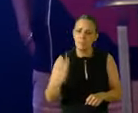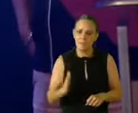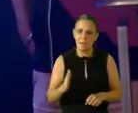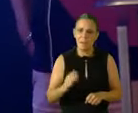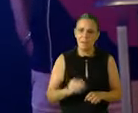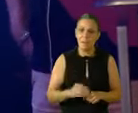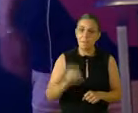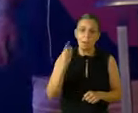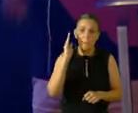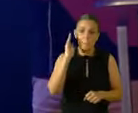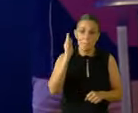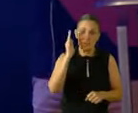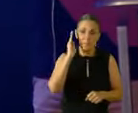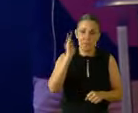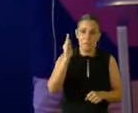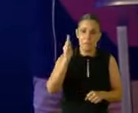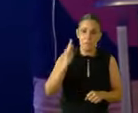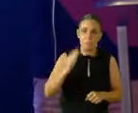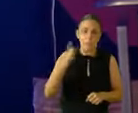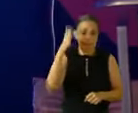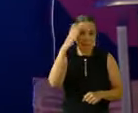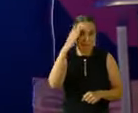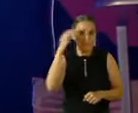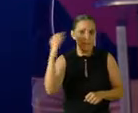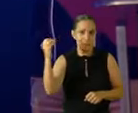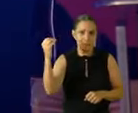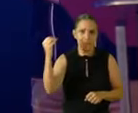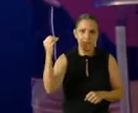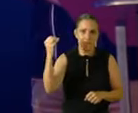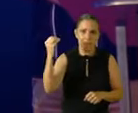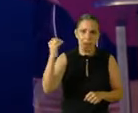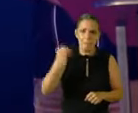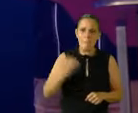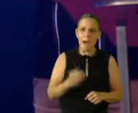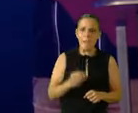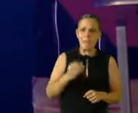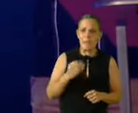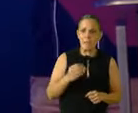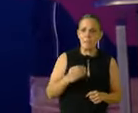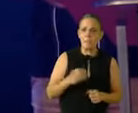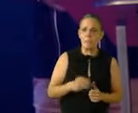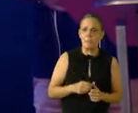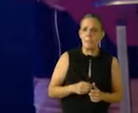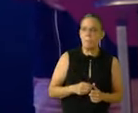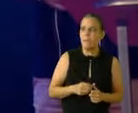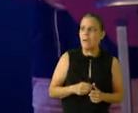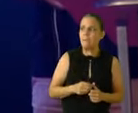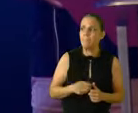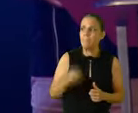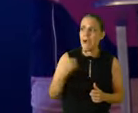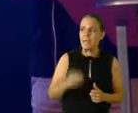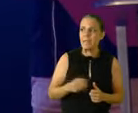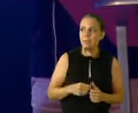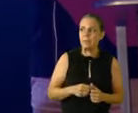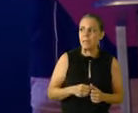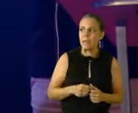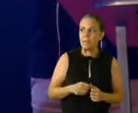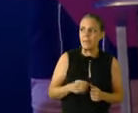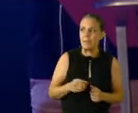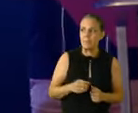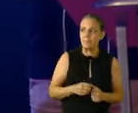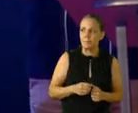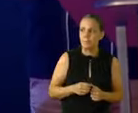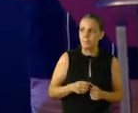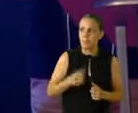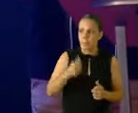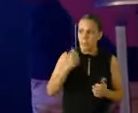más allá de unas orejitas lindas y de unas machinas de colores. Así que yo les invito que usted saque desde hoy un sobrecito, un